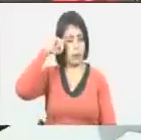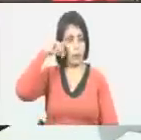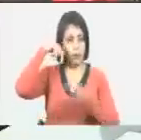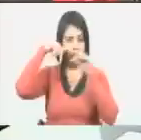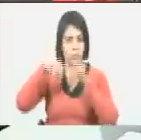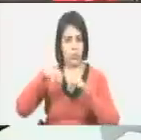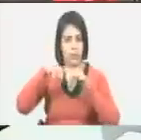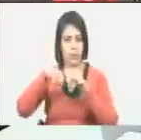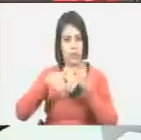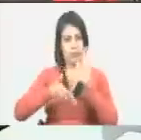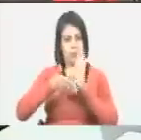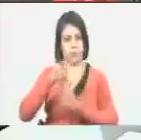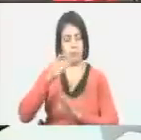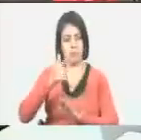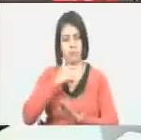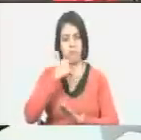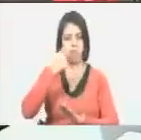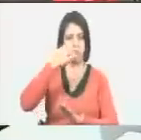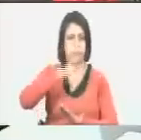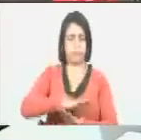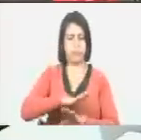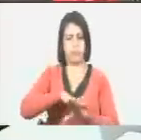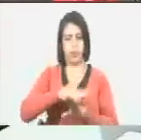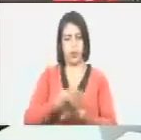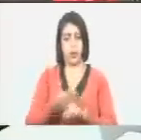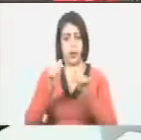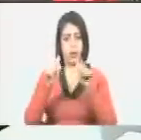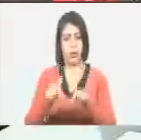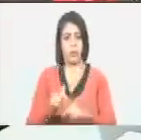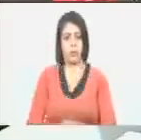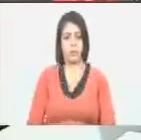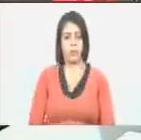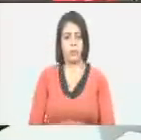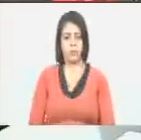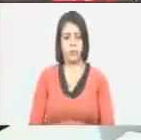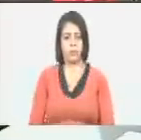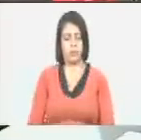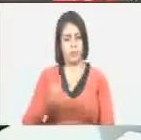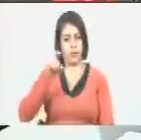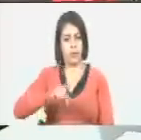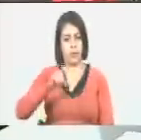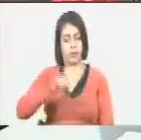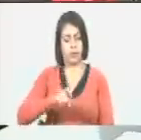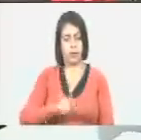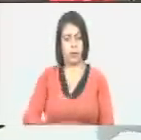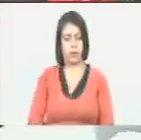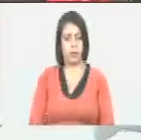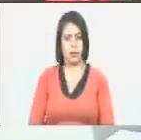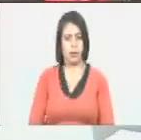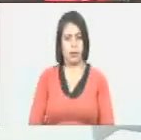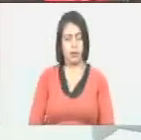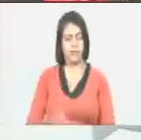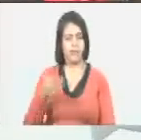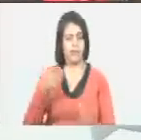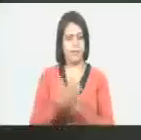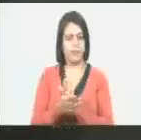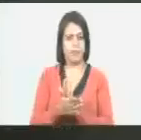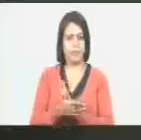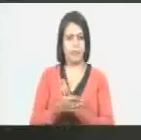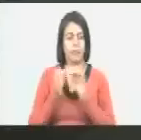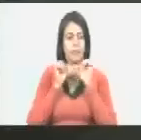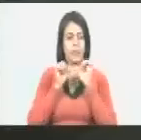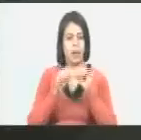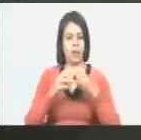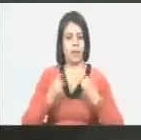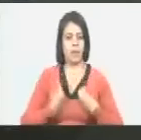ese viaje, sino sobre todo de la necesidad de lo que significa el mantener